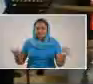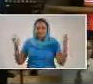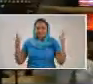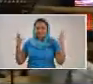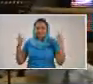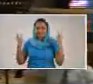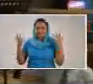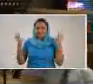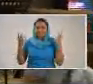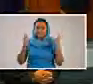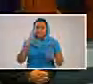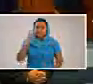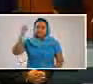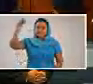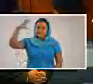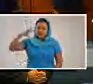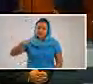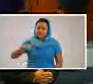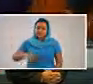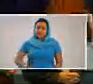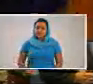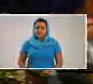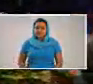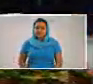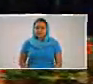atiendan. Dios te bendiga, mamita.